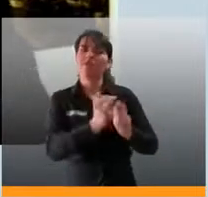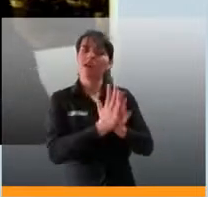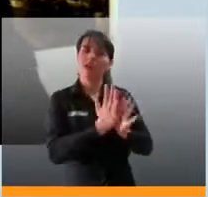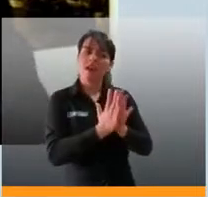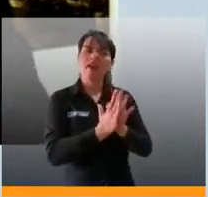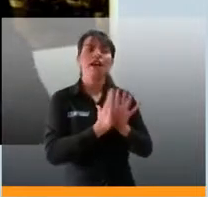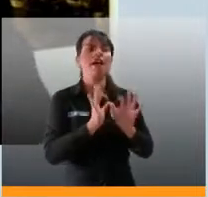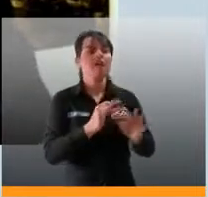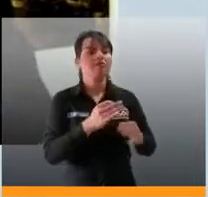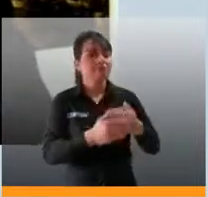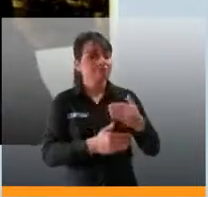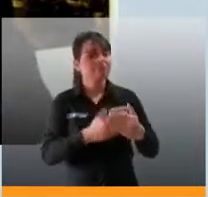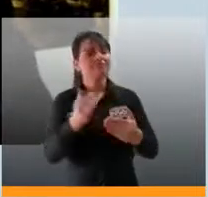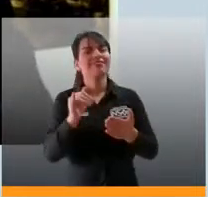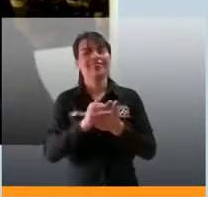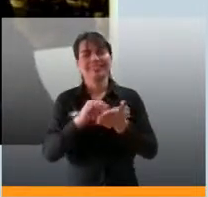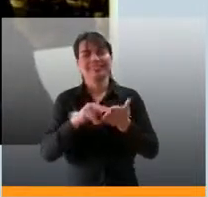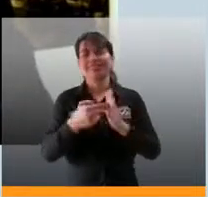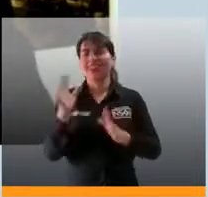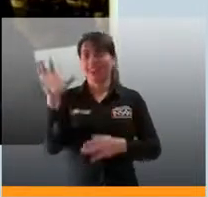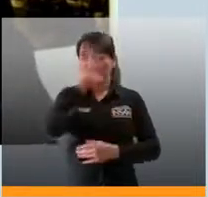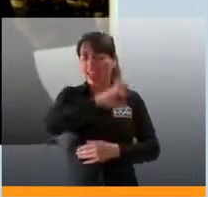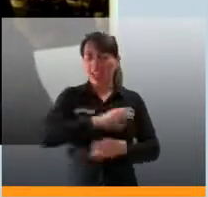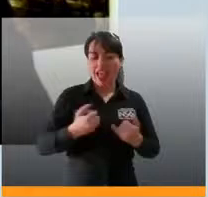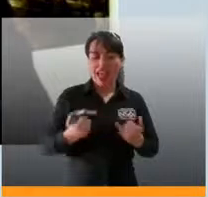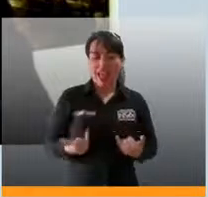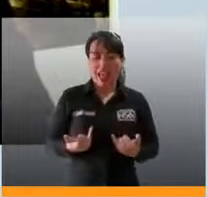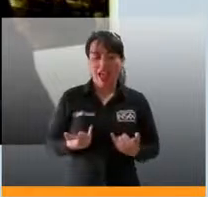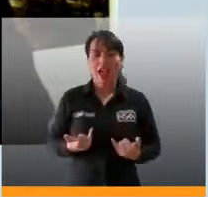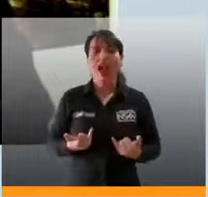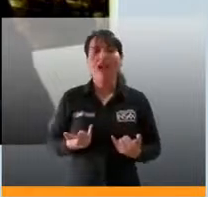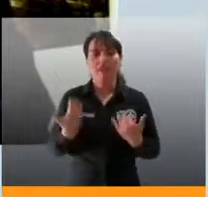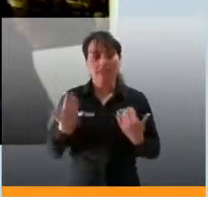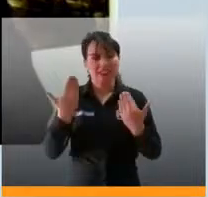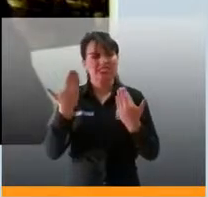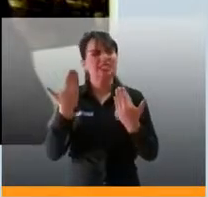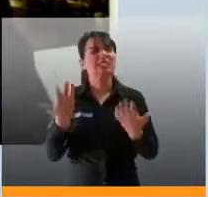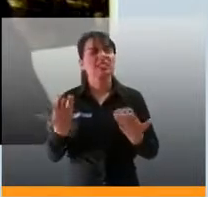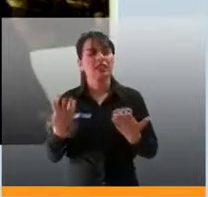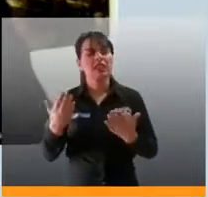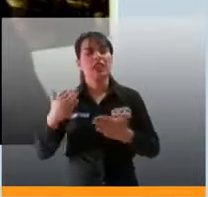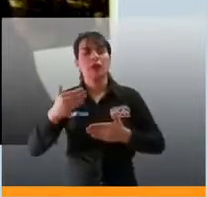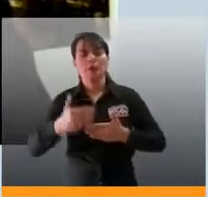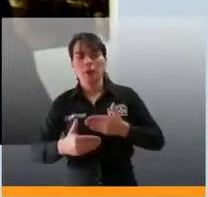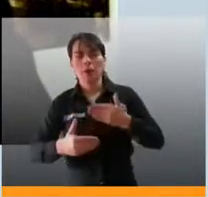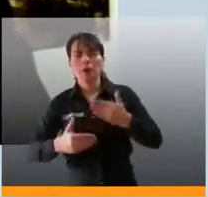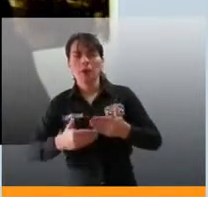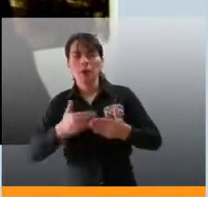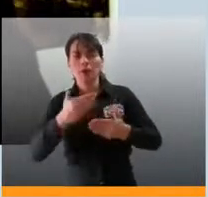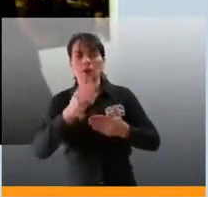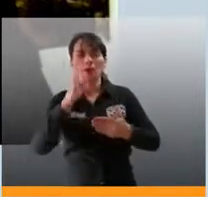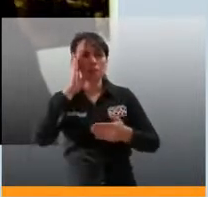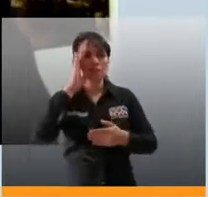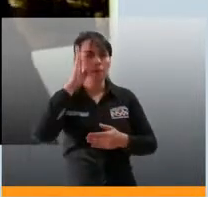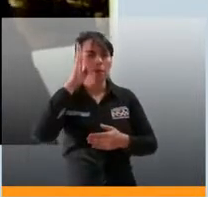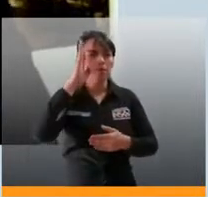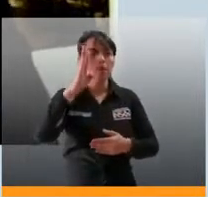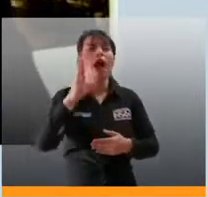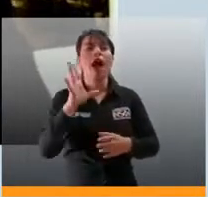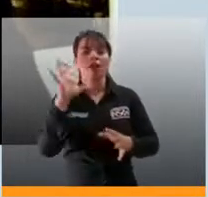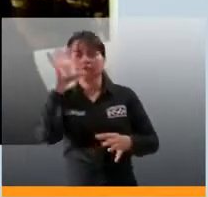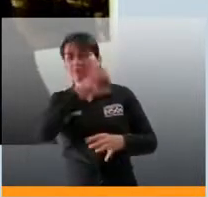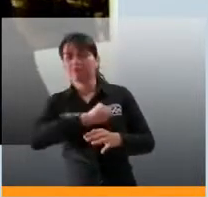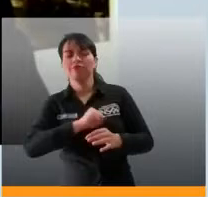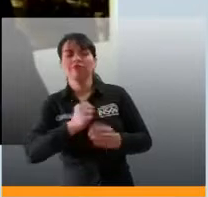y cada uno va viendo que esto nos ha ido ayudando a llegar un poco más allá y a responderle a la